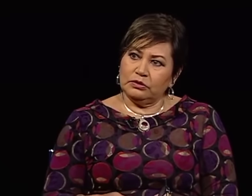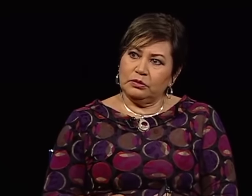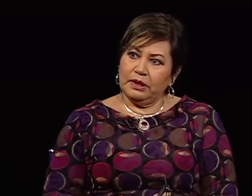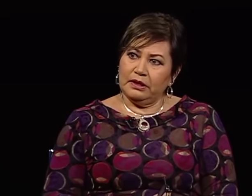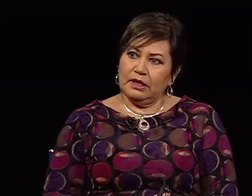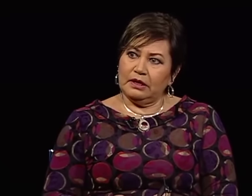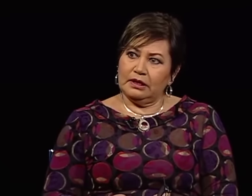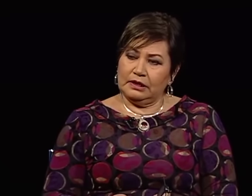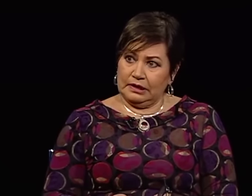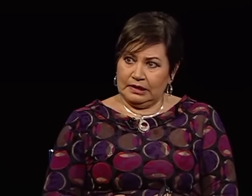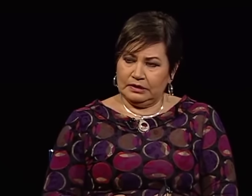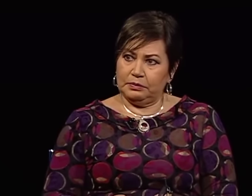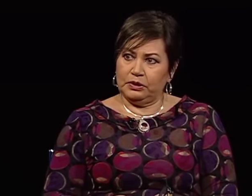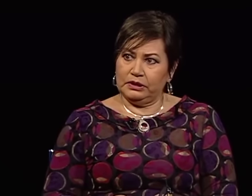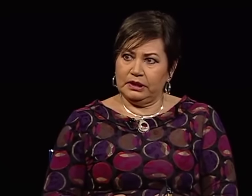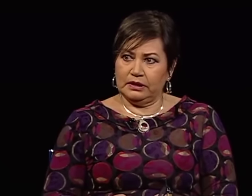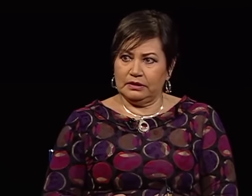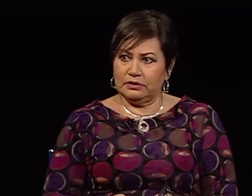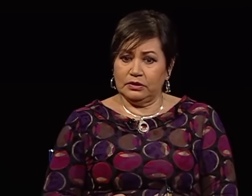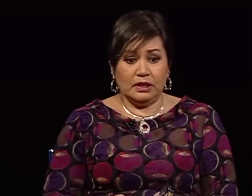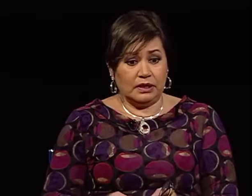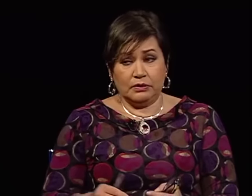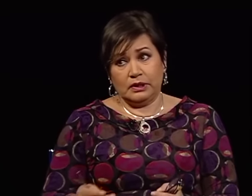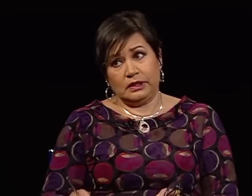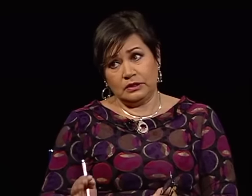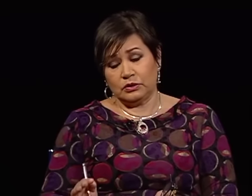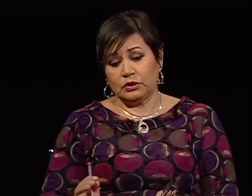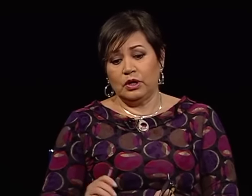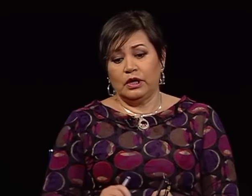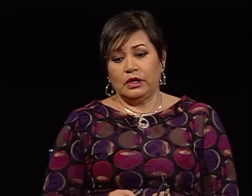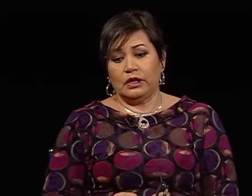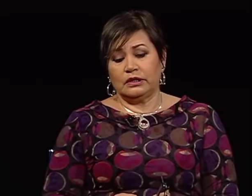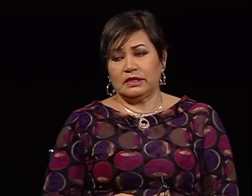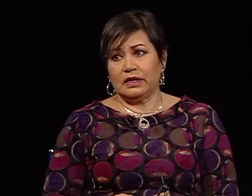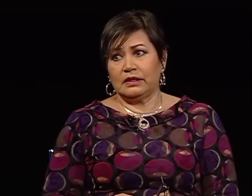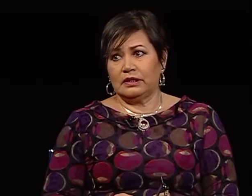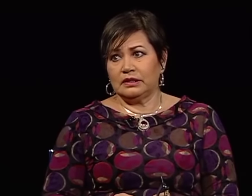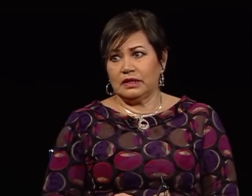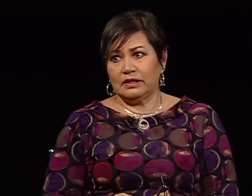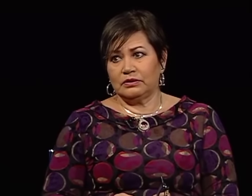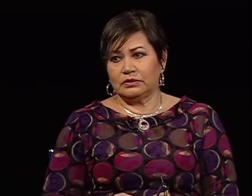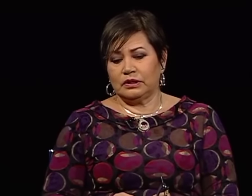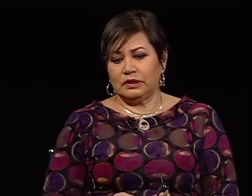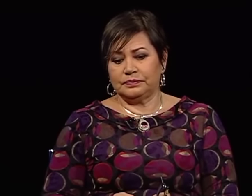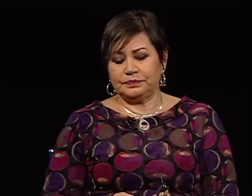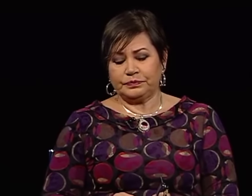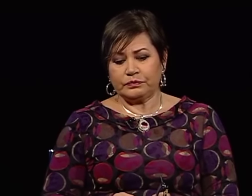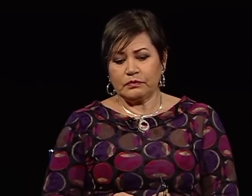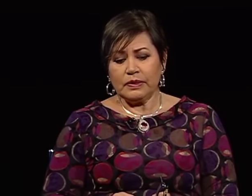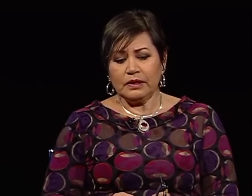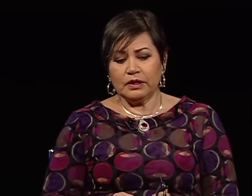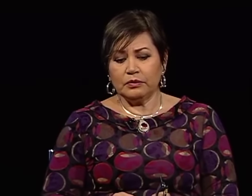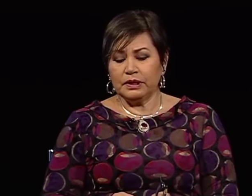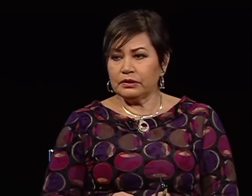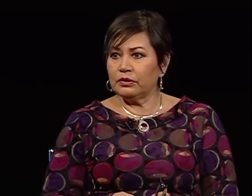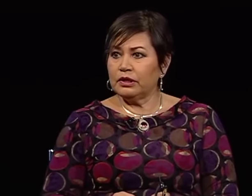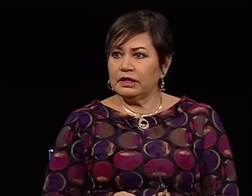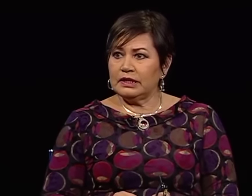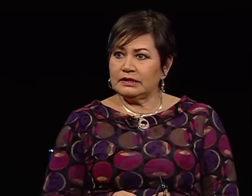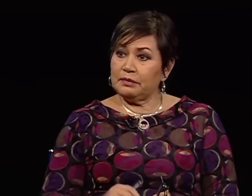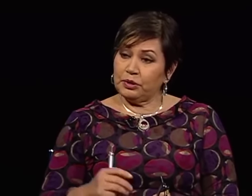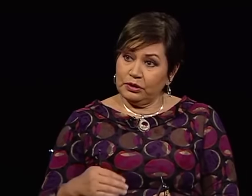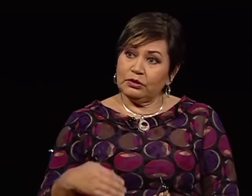tenían acostumbrada la clase política tradicional. Creo que en estos cerca de 10 años de de